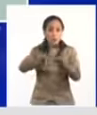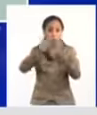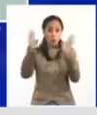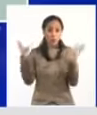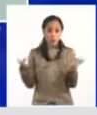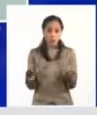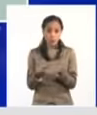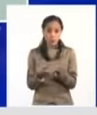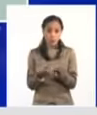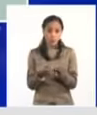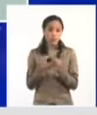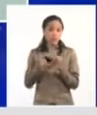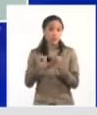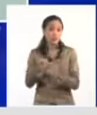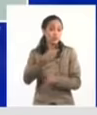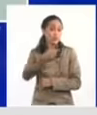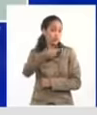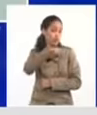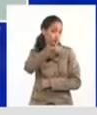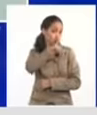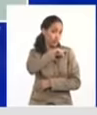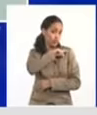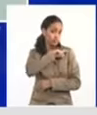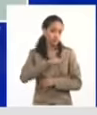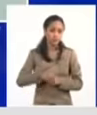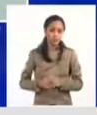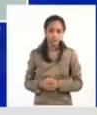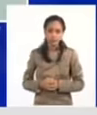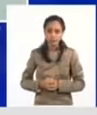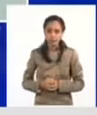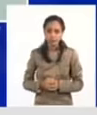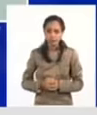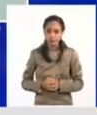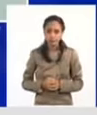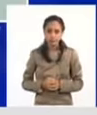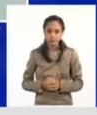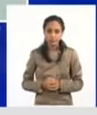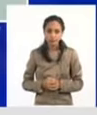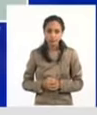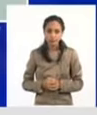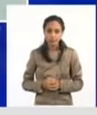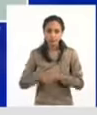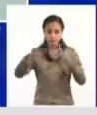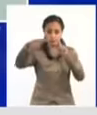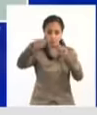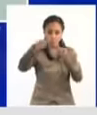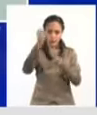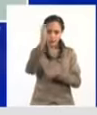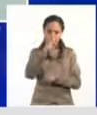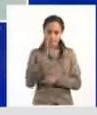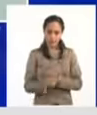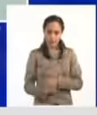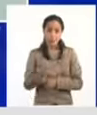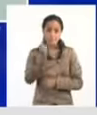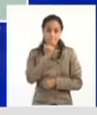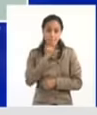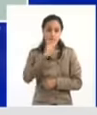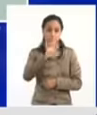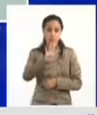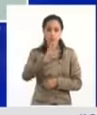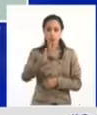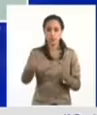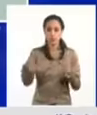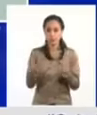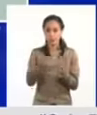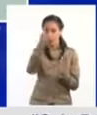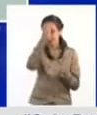día de ayer reportaron la mayor incidencia? Pues ahí tienen Brasil con más de 53.000, la India con